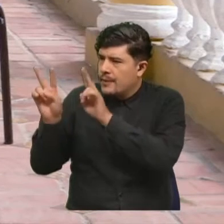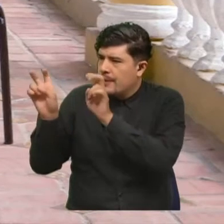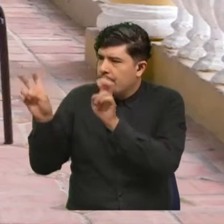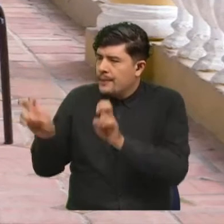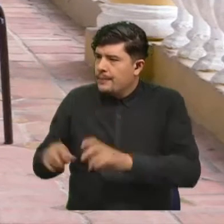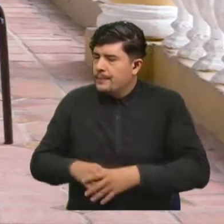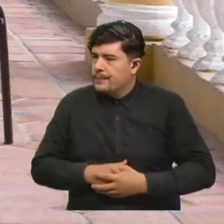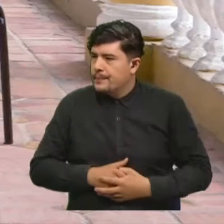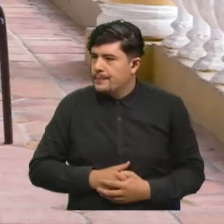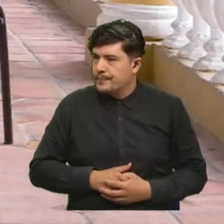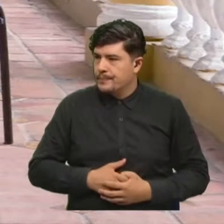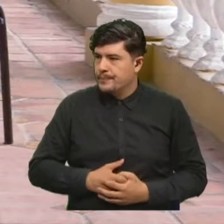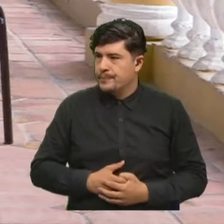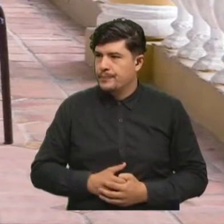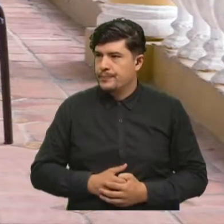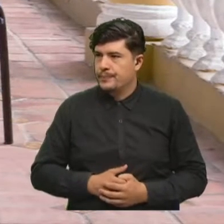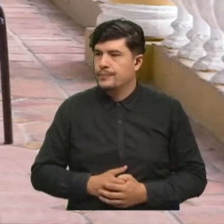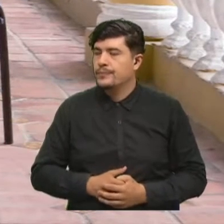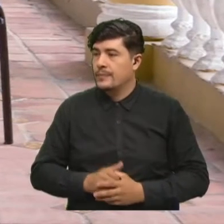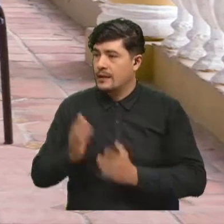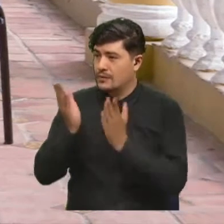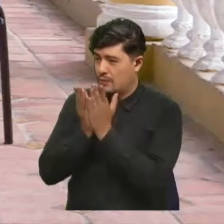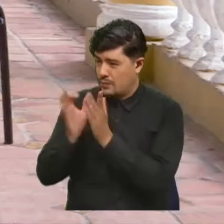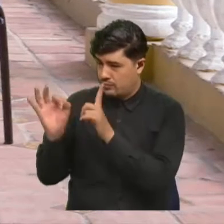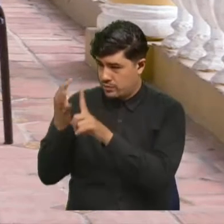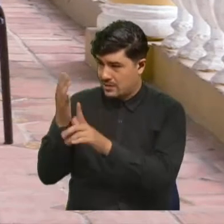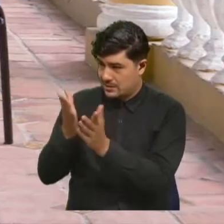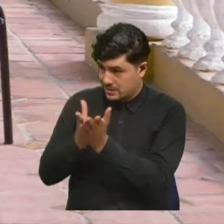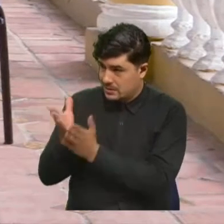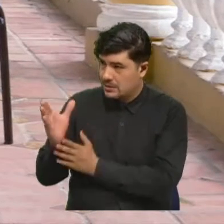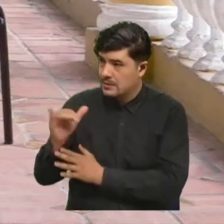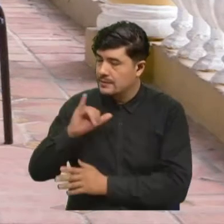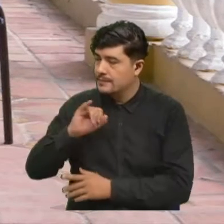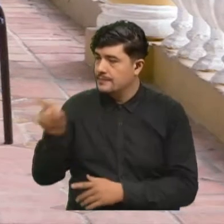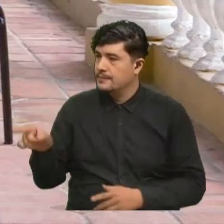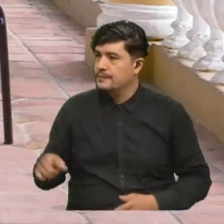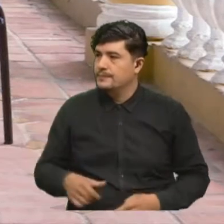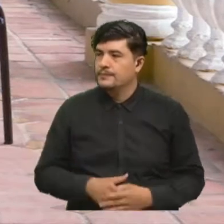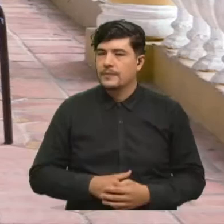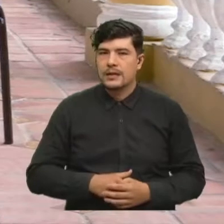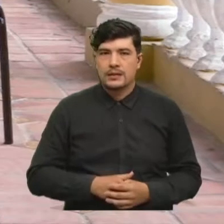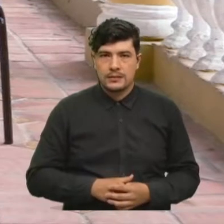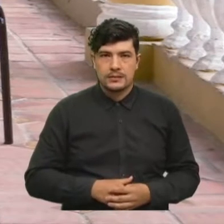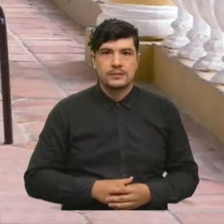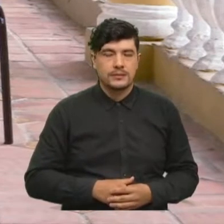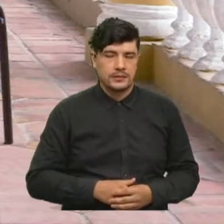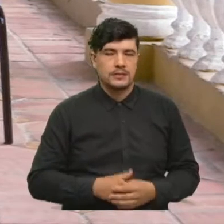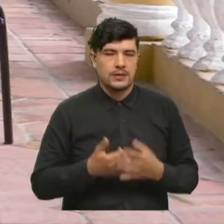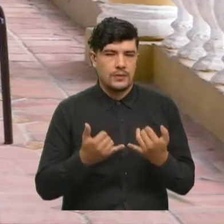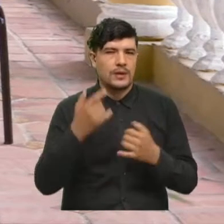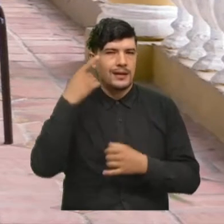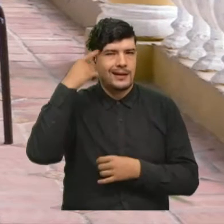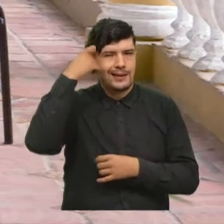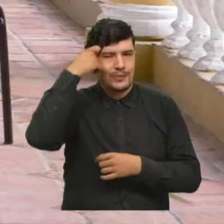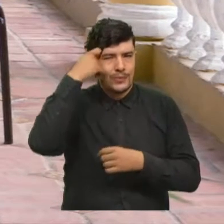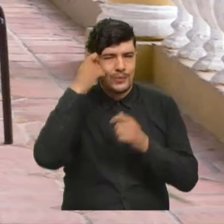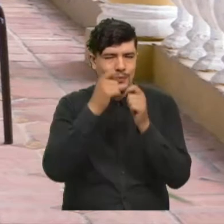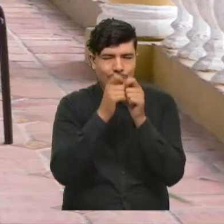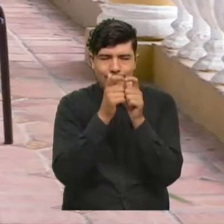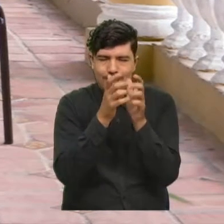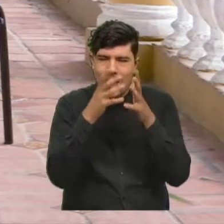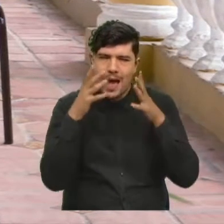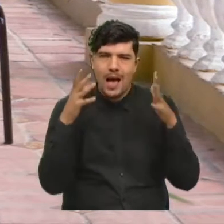todavía toca virtualidad sí y ese es uno de los unos de los grandes retos creo que entre los diagnósticos